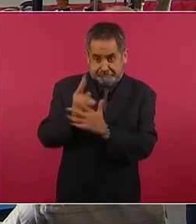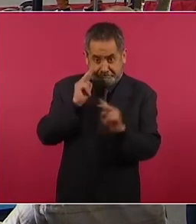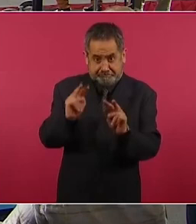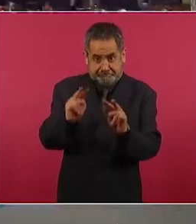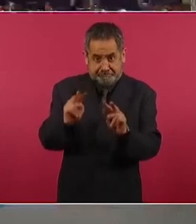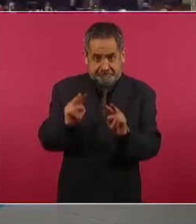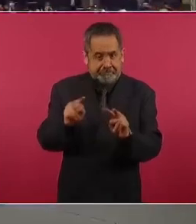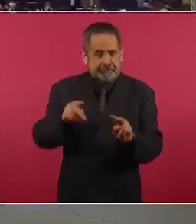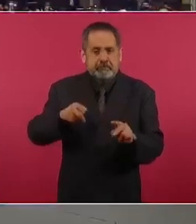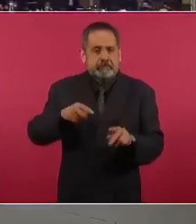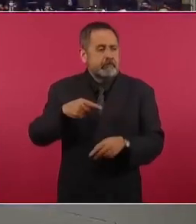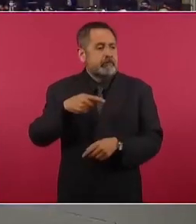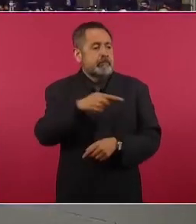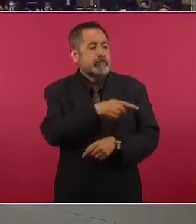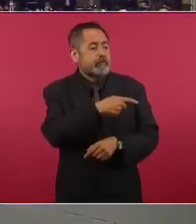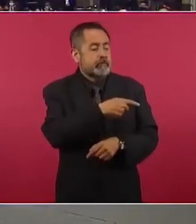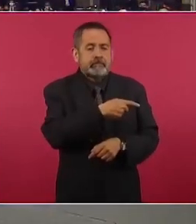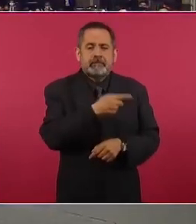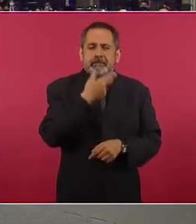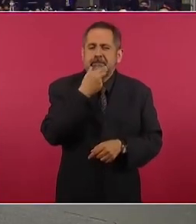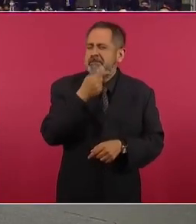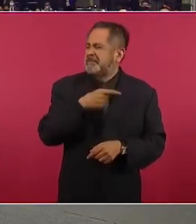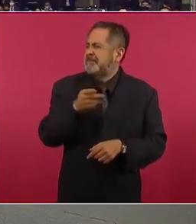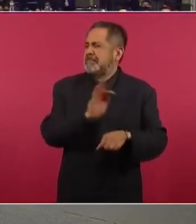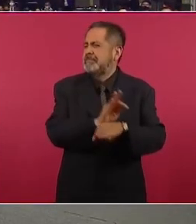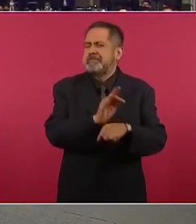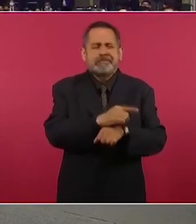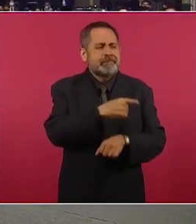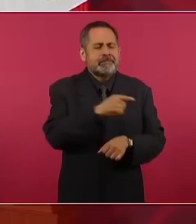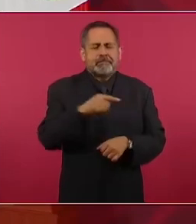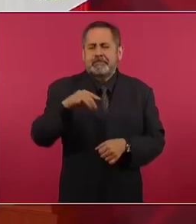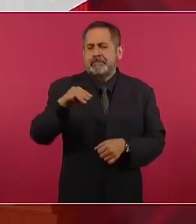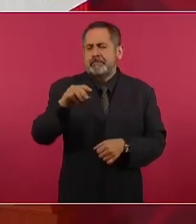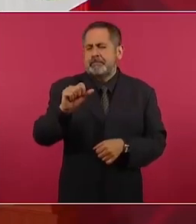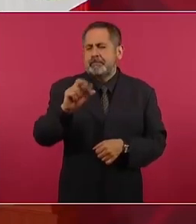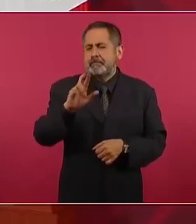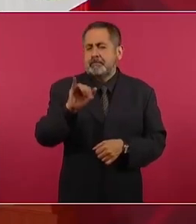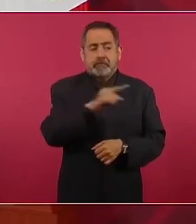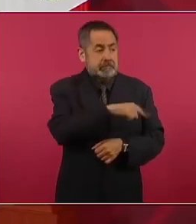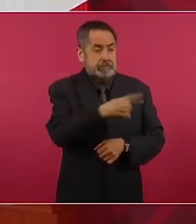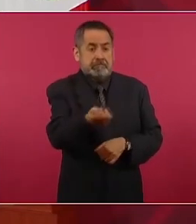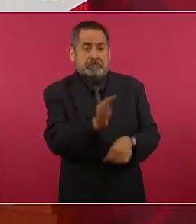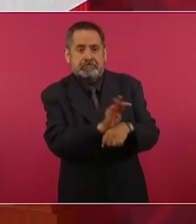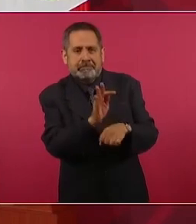Este es el que defiende, ¿cómo se llama? Marín.